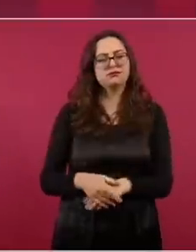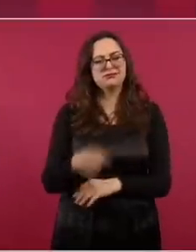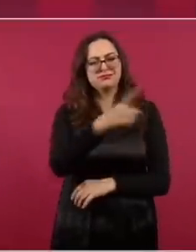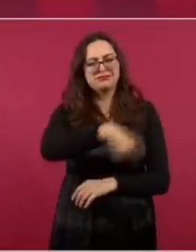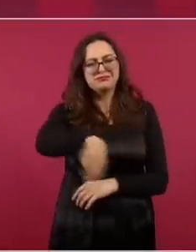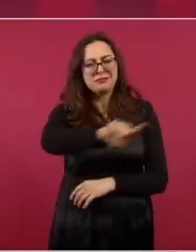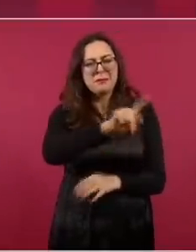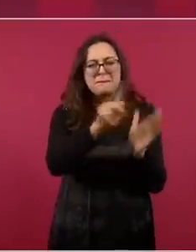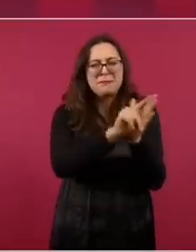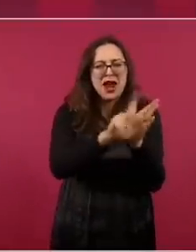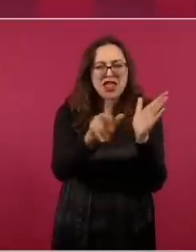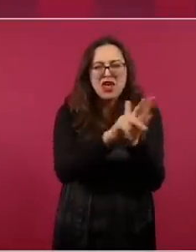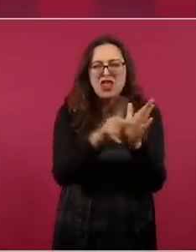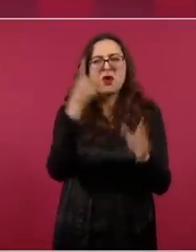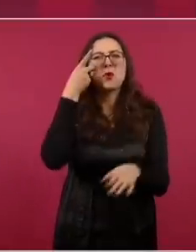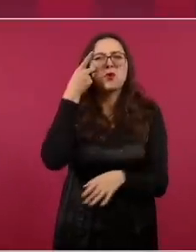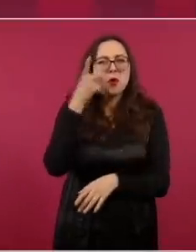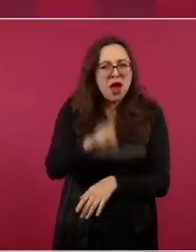construían